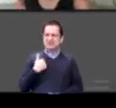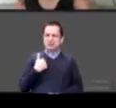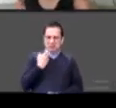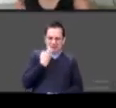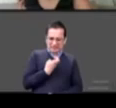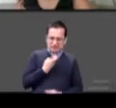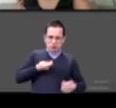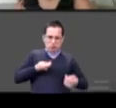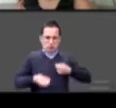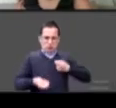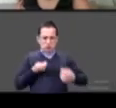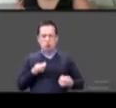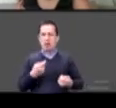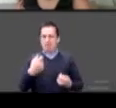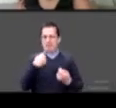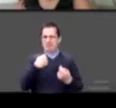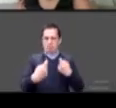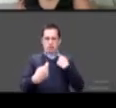para expresarlas de la mejor manera?